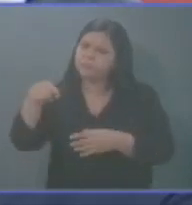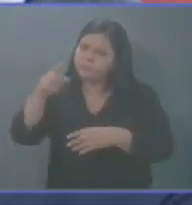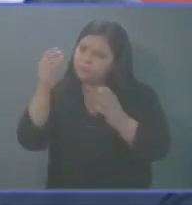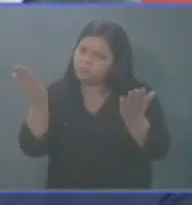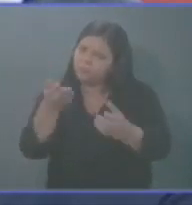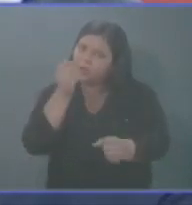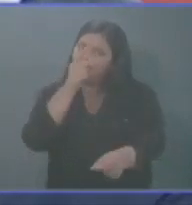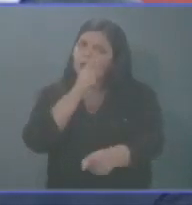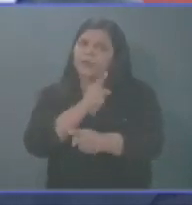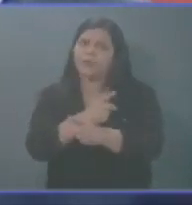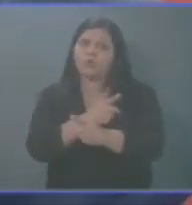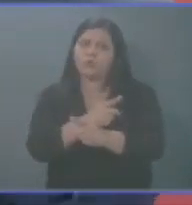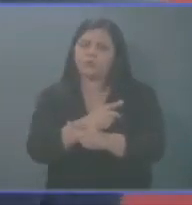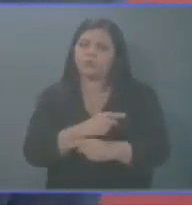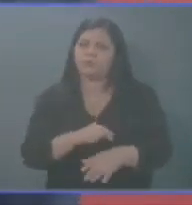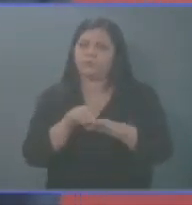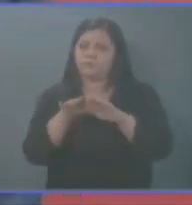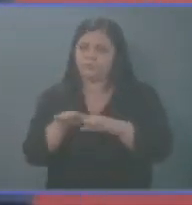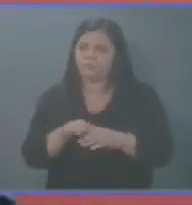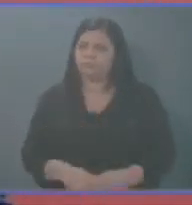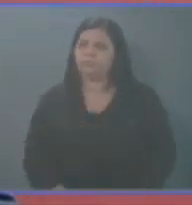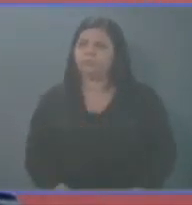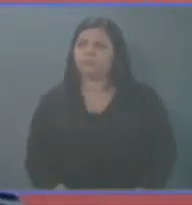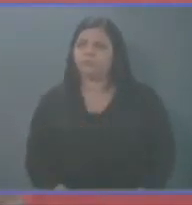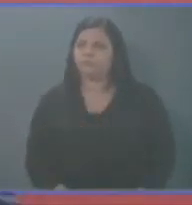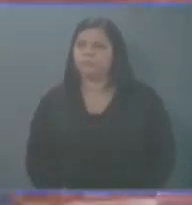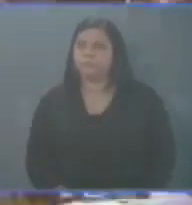lo correcto. Muchas gracias.